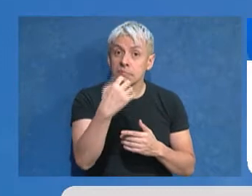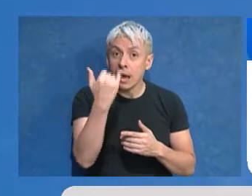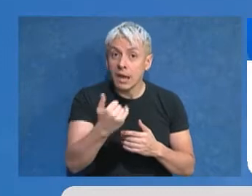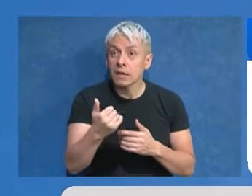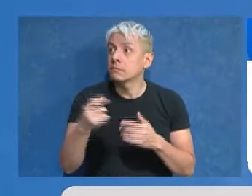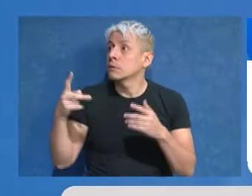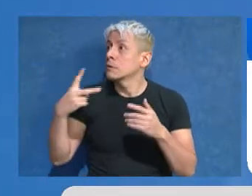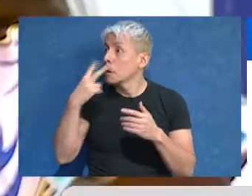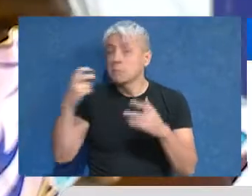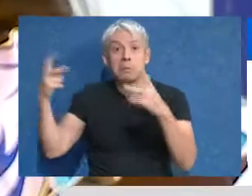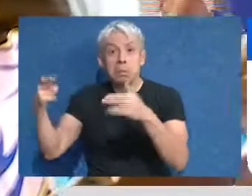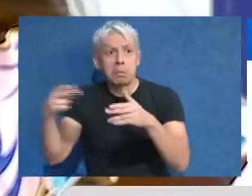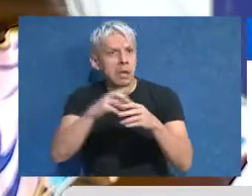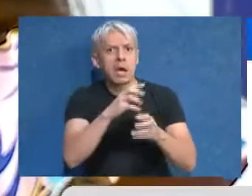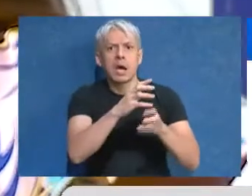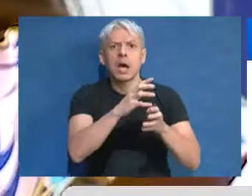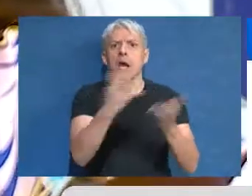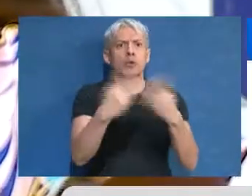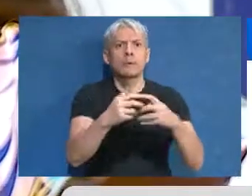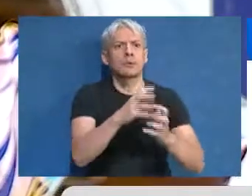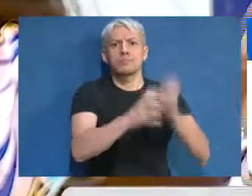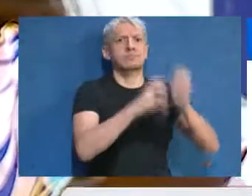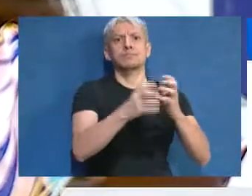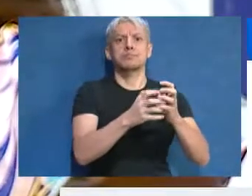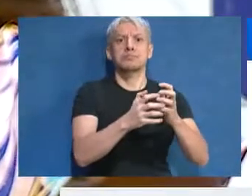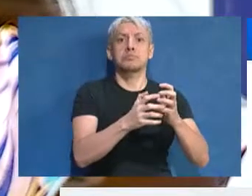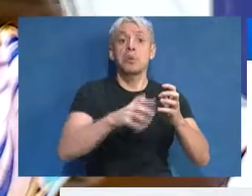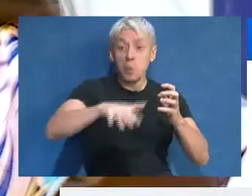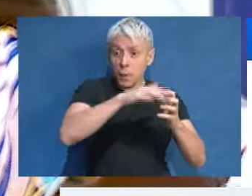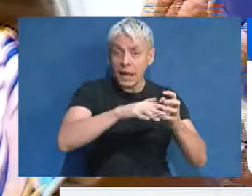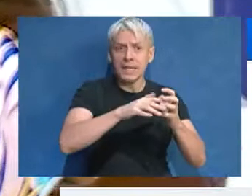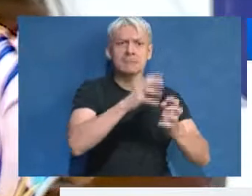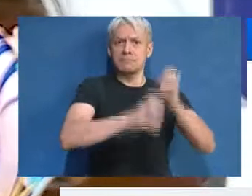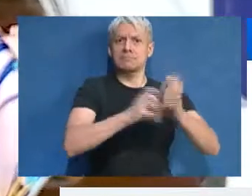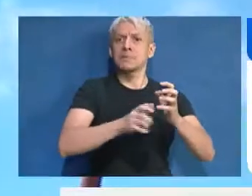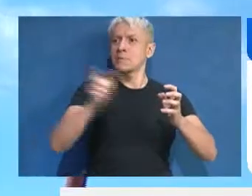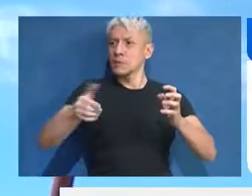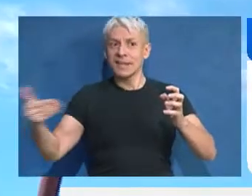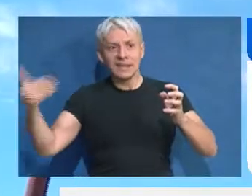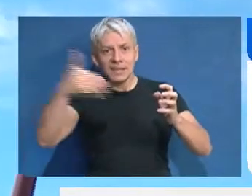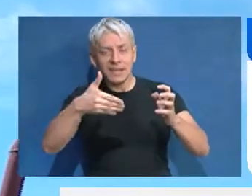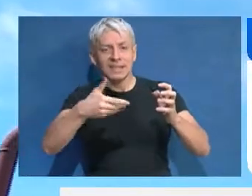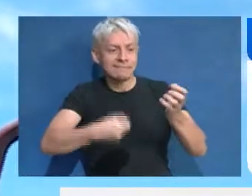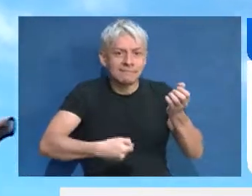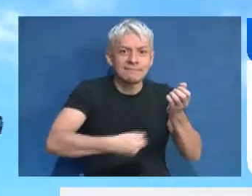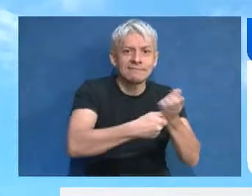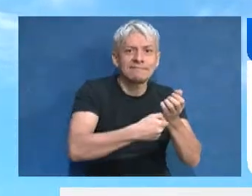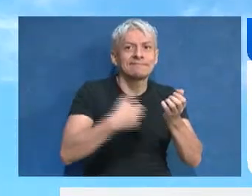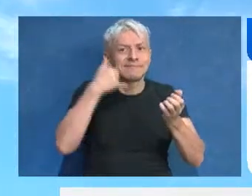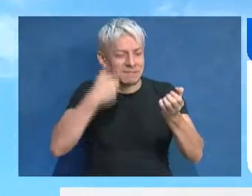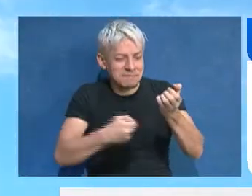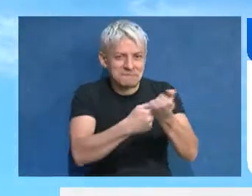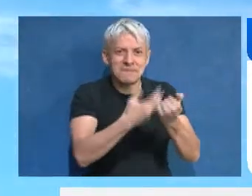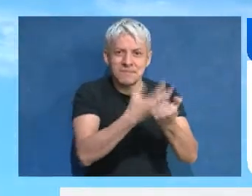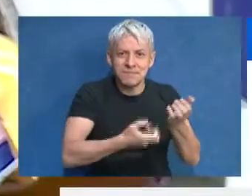corte de luz, por la razón que fuera. Ante ese tipo de eventos, los puntos seguros se activan, la gente puede concurrir, tienen una duración estimada